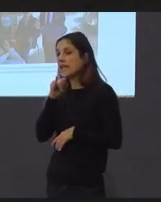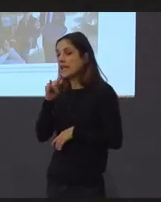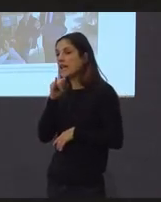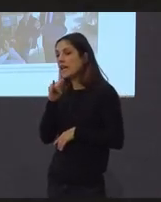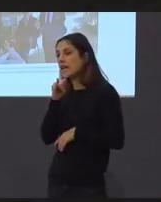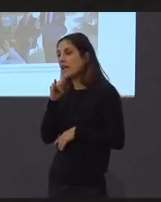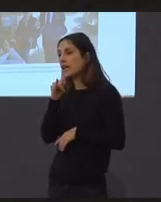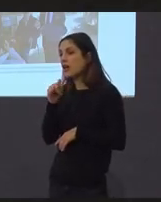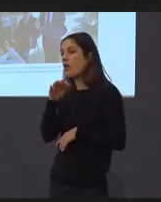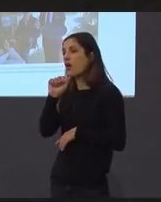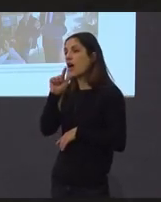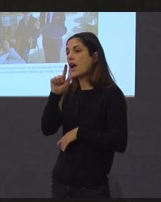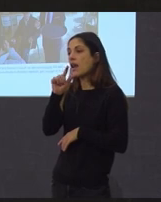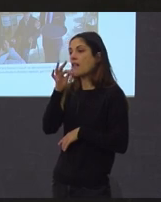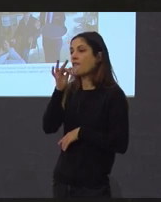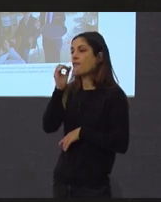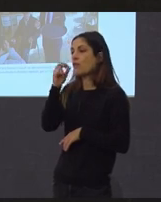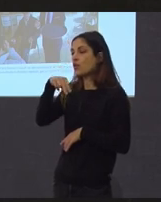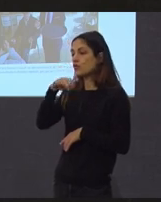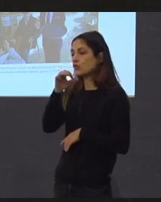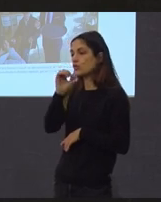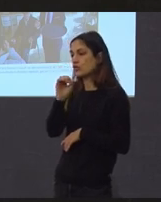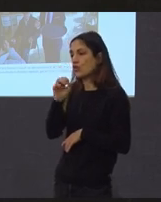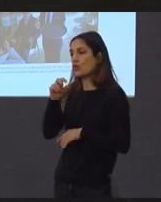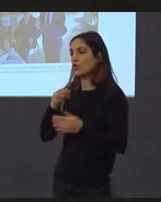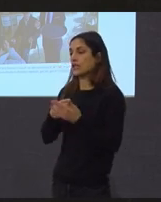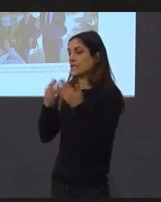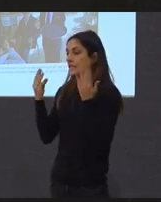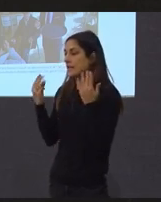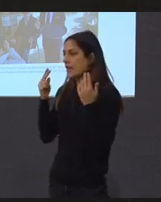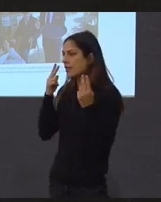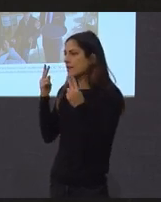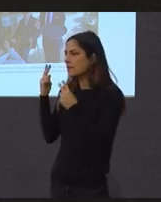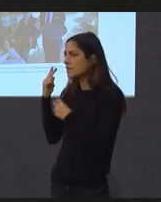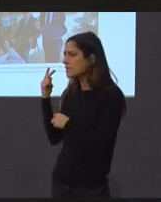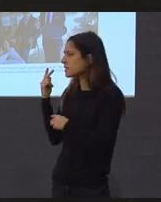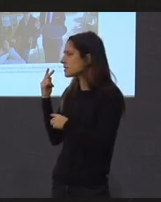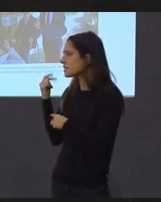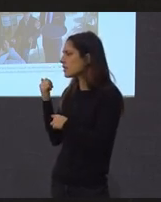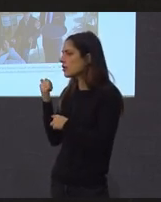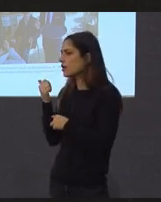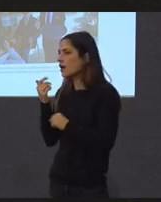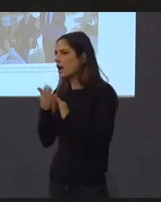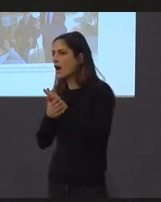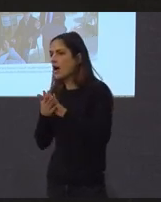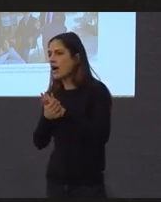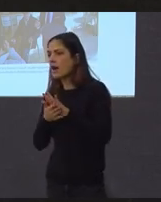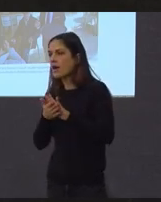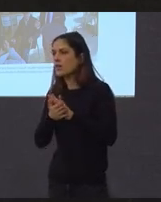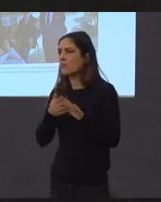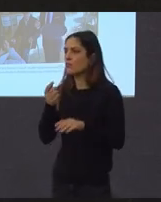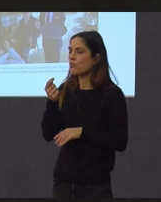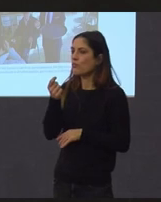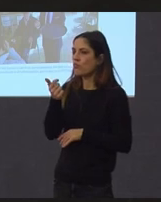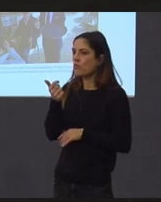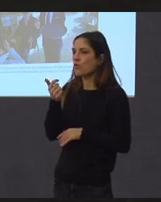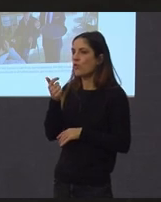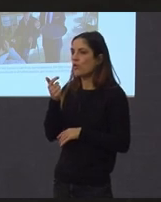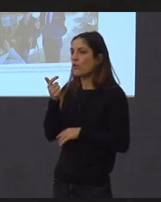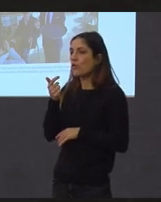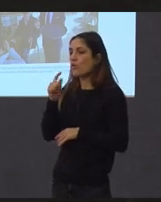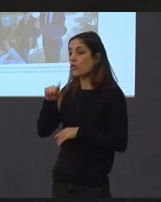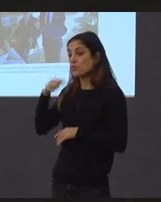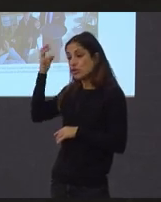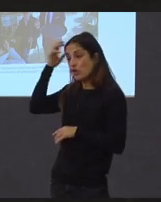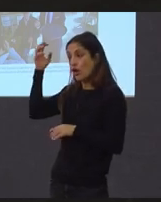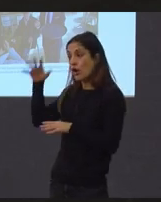Alfonso XIII, que a BBC aí se tirou un pouco de que pasara a ser príncipe, no.